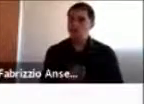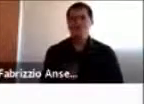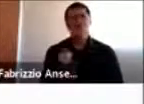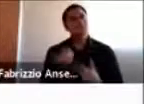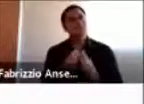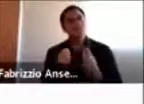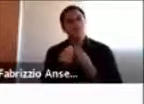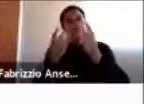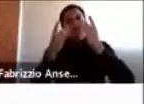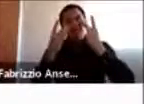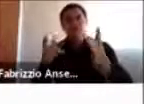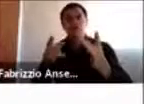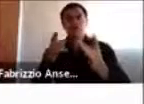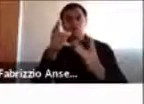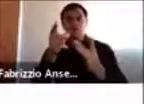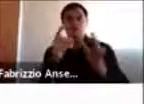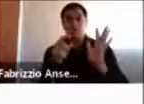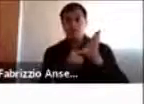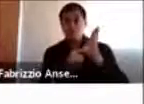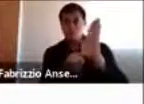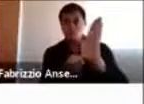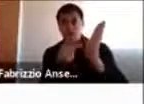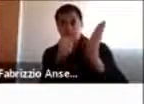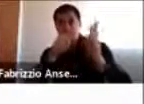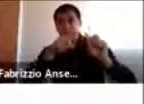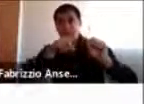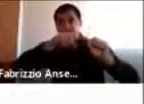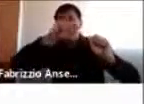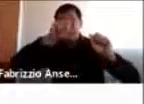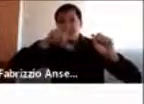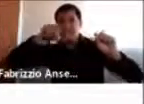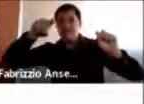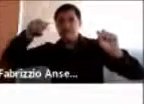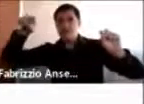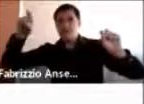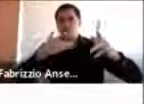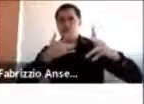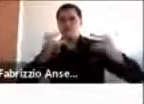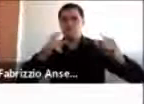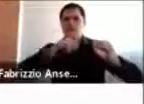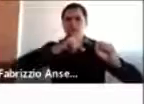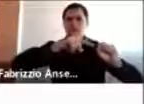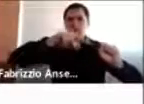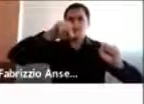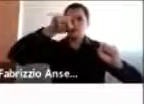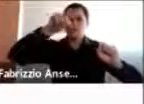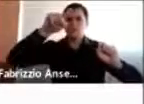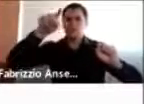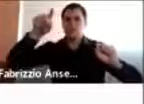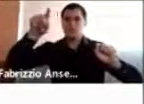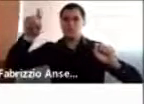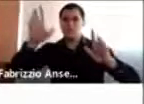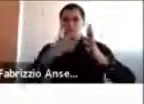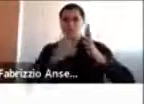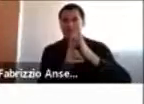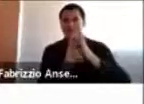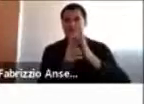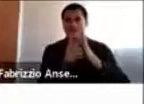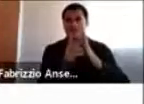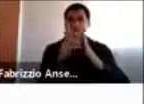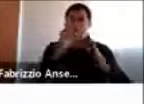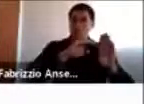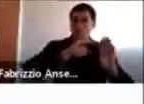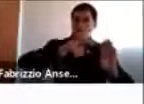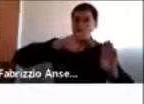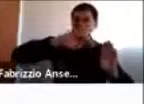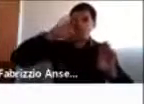si ustedes ven ahí esos gráficos que yo les muestro, las pendientes de desarrollo que son estas, ¿cierto? Son